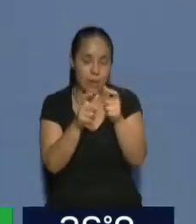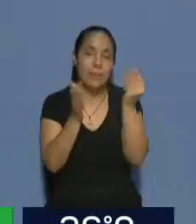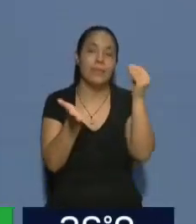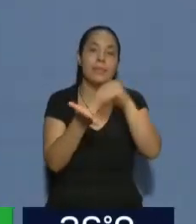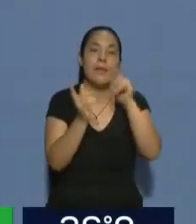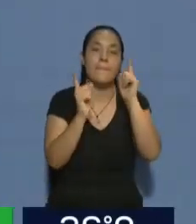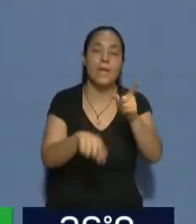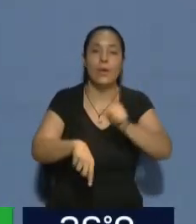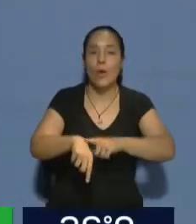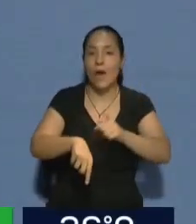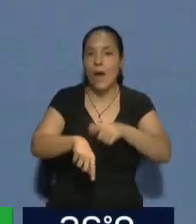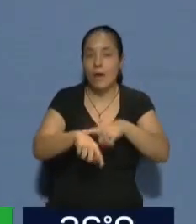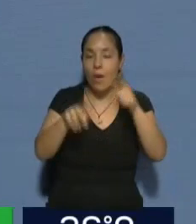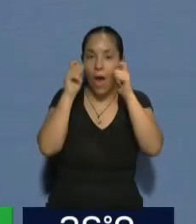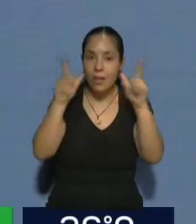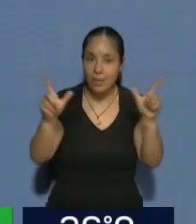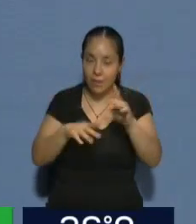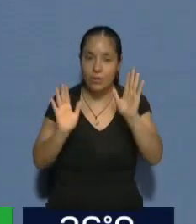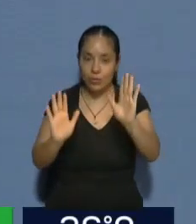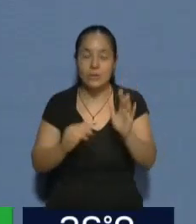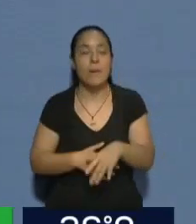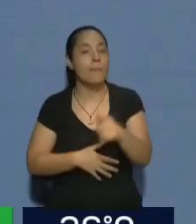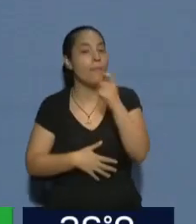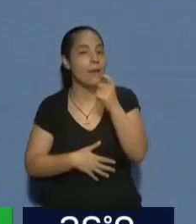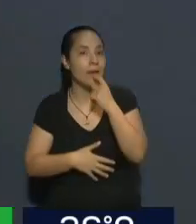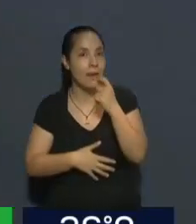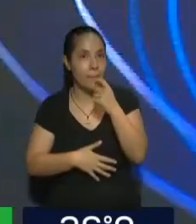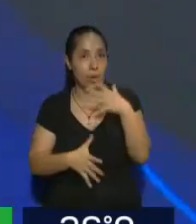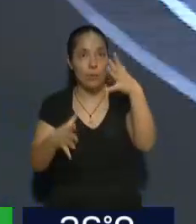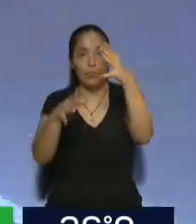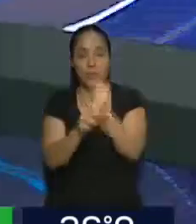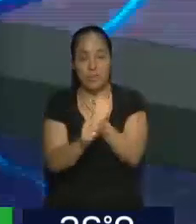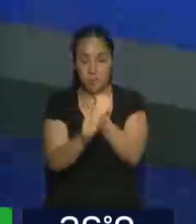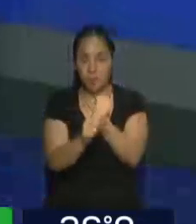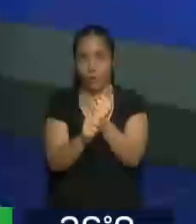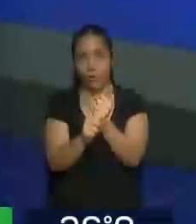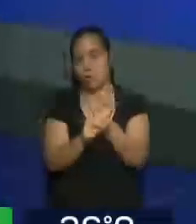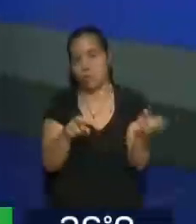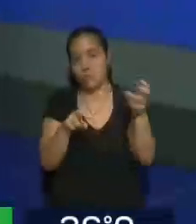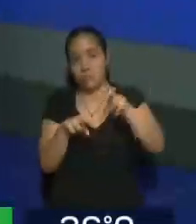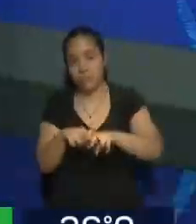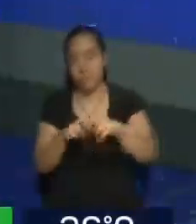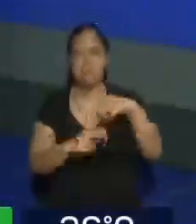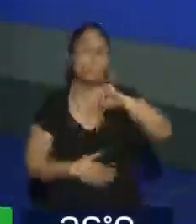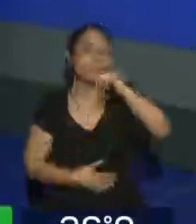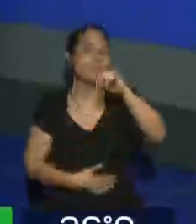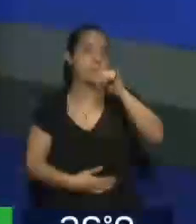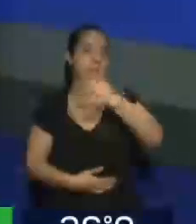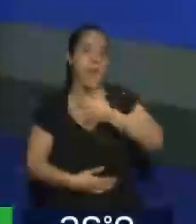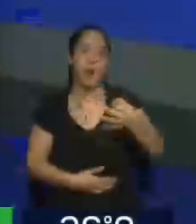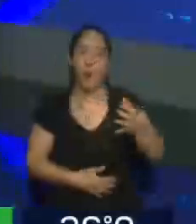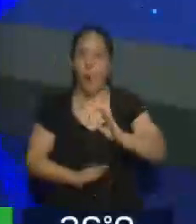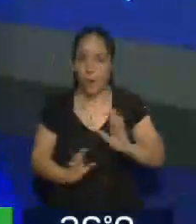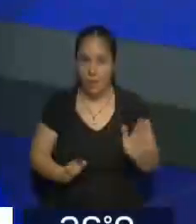también con horarios a tener en cuenta si va a usar, por ejemplo, el transporte público de pasajeros, Seba. Así es, Dani, a lo